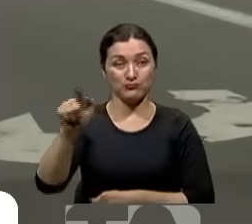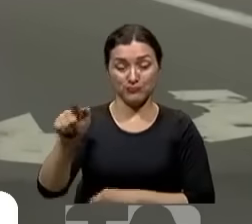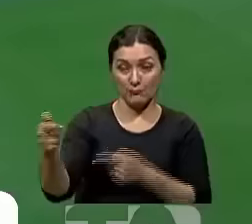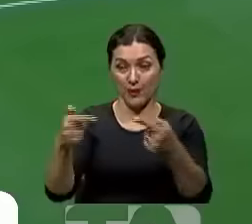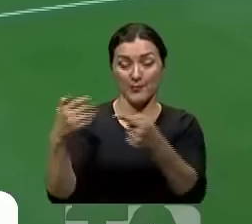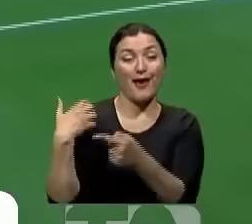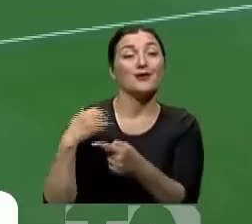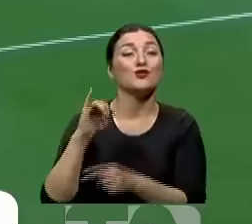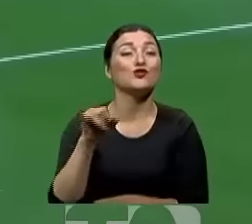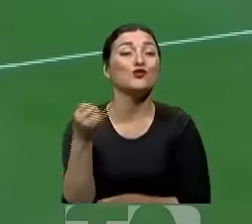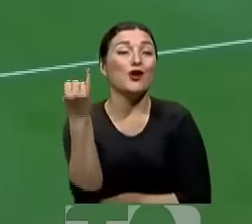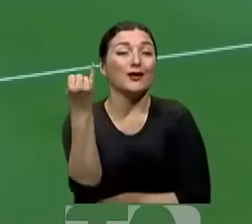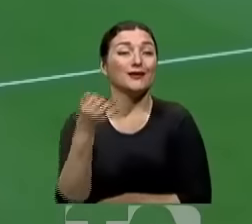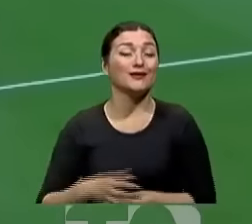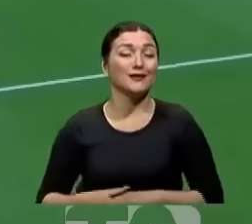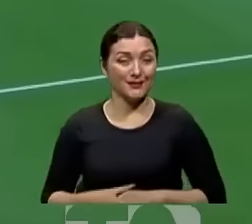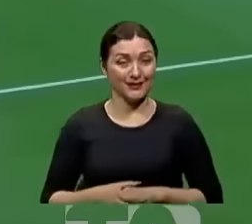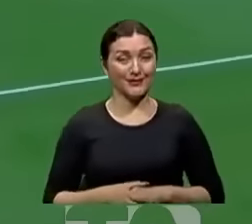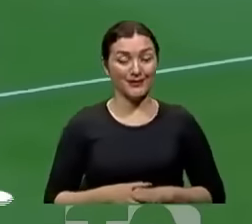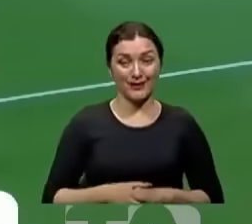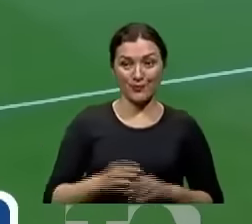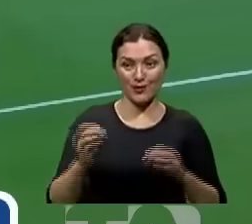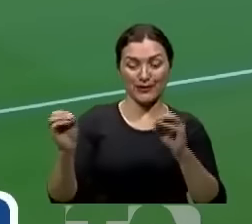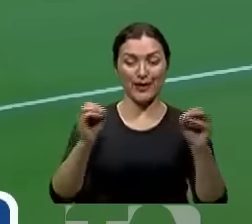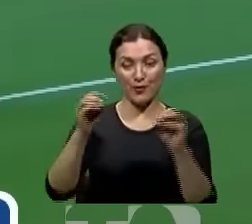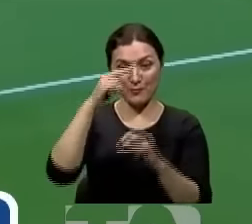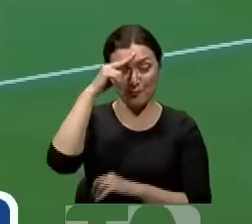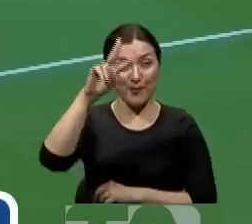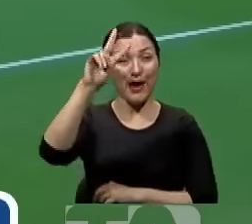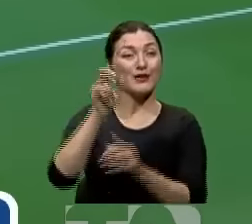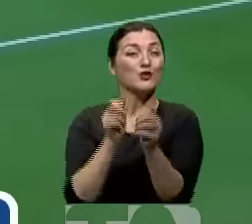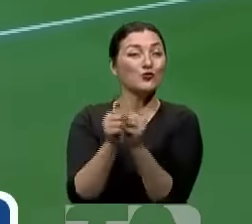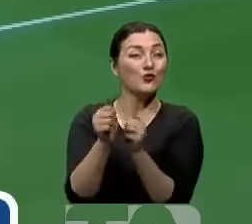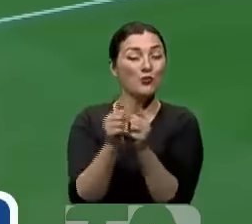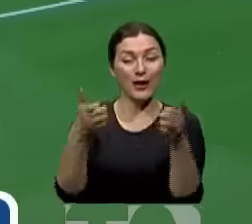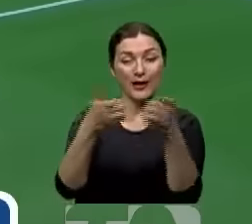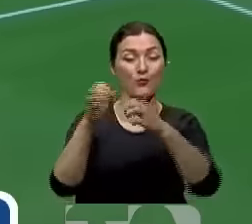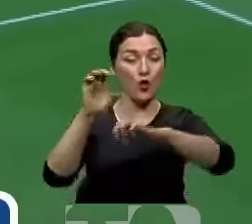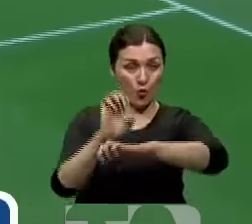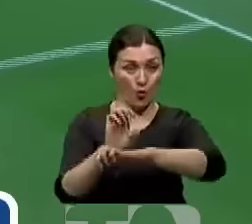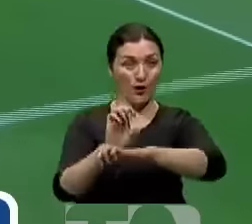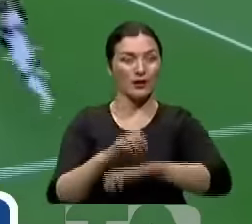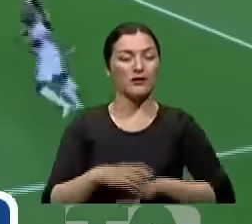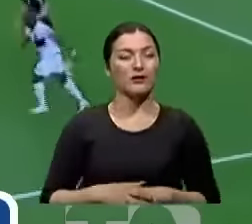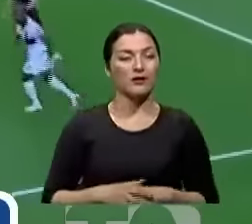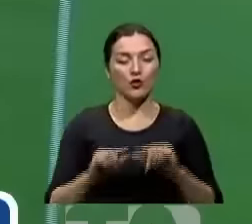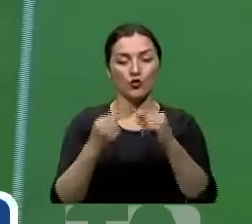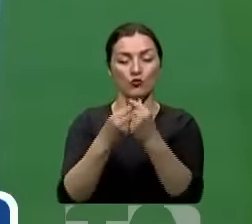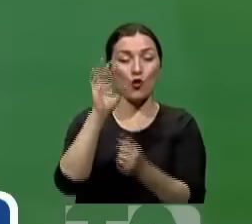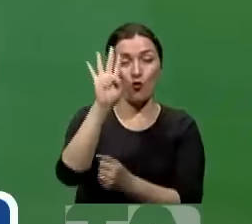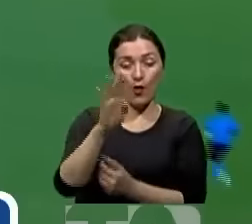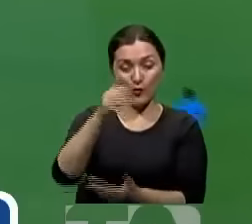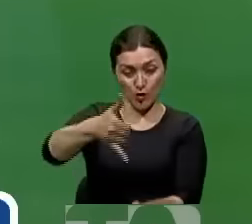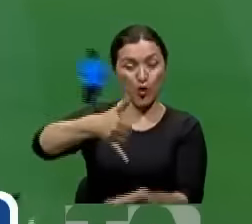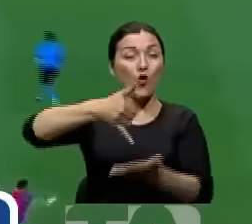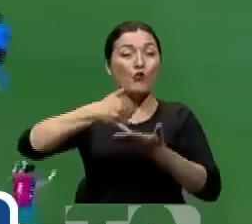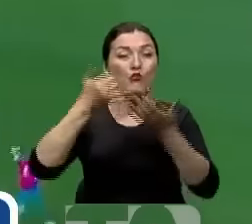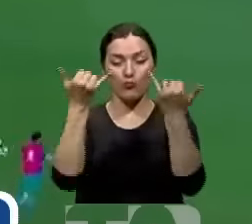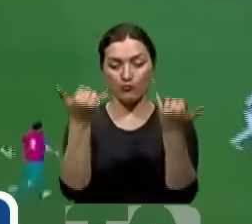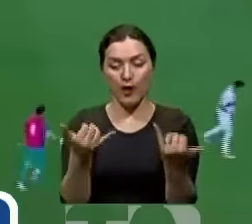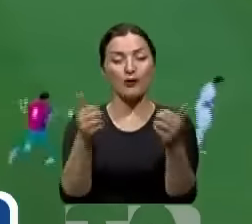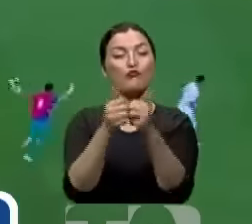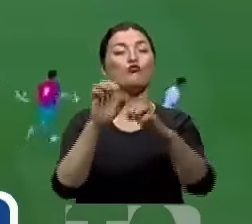Ya que tras la clasificación, tras el empate a cero frente a México, que le dio la clasificación al equipo ecuatoriano a los cuartos de final de la Copa, ahora la Tri